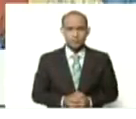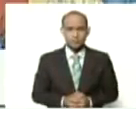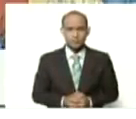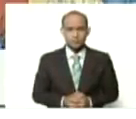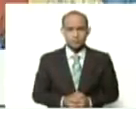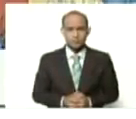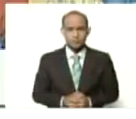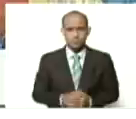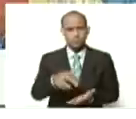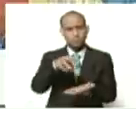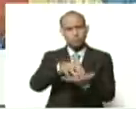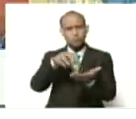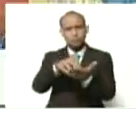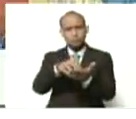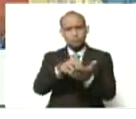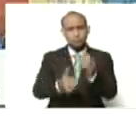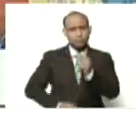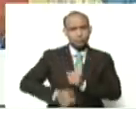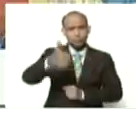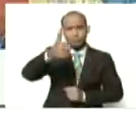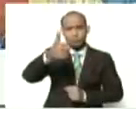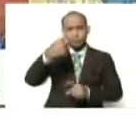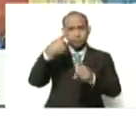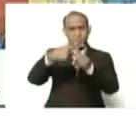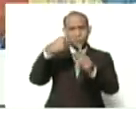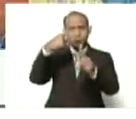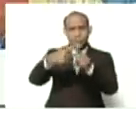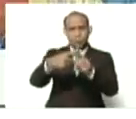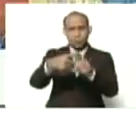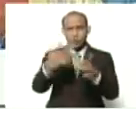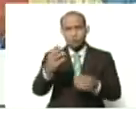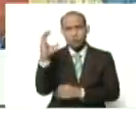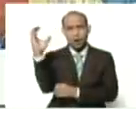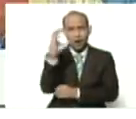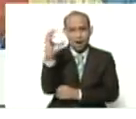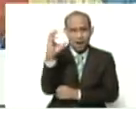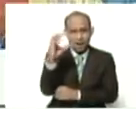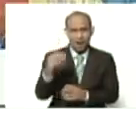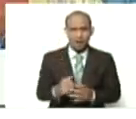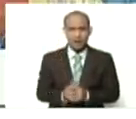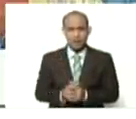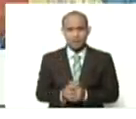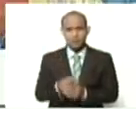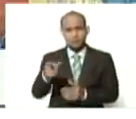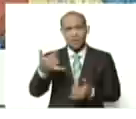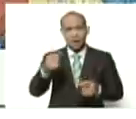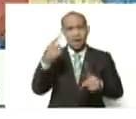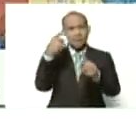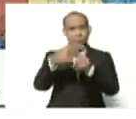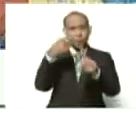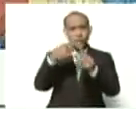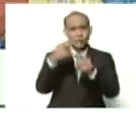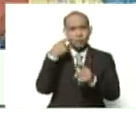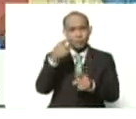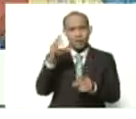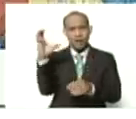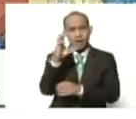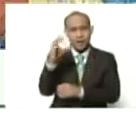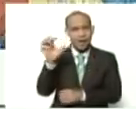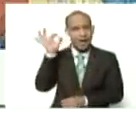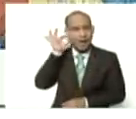Las entidades con mayor número total de casos activos siguen siendo Caracas. Tienen casos activos. Miren lo que tiene Caracas.